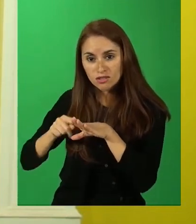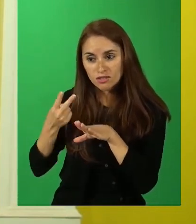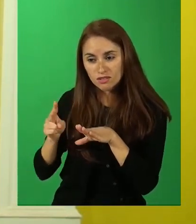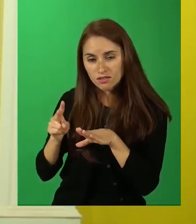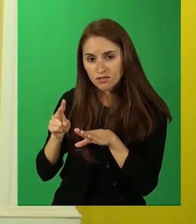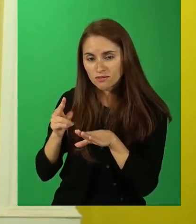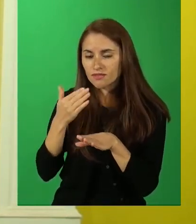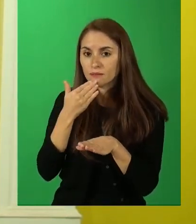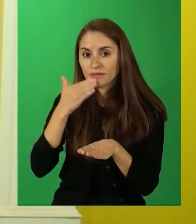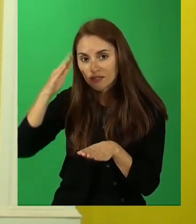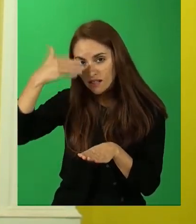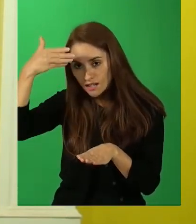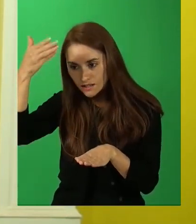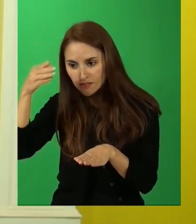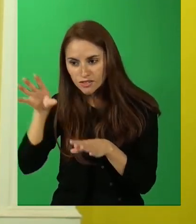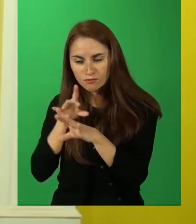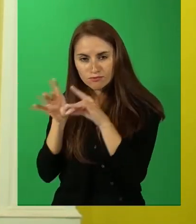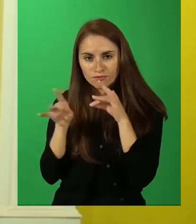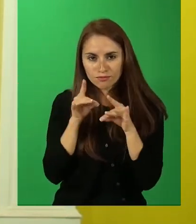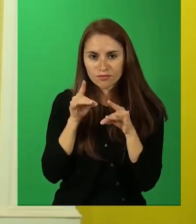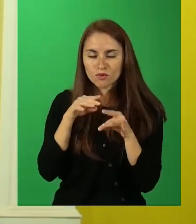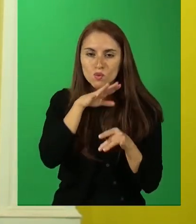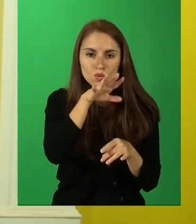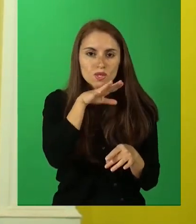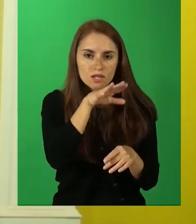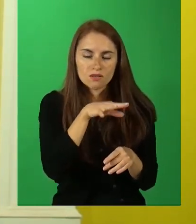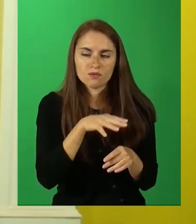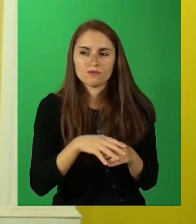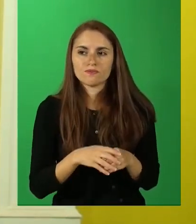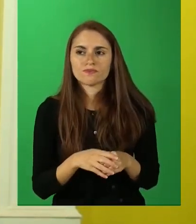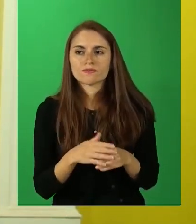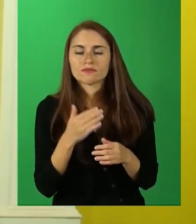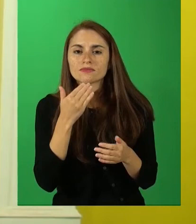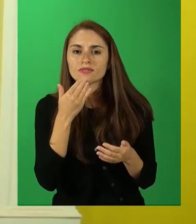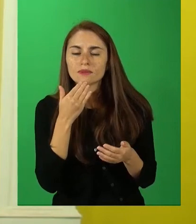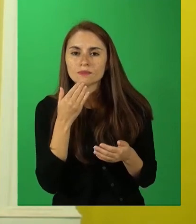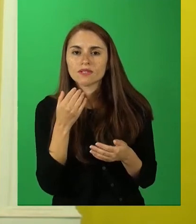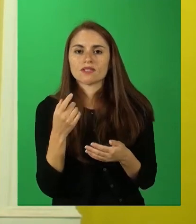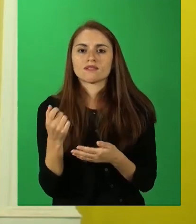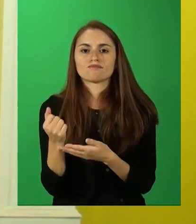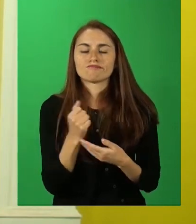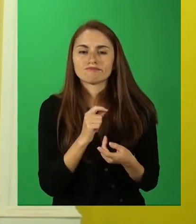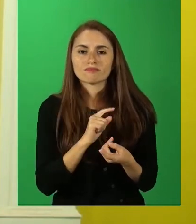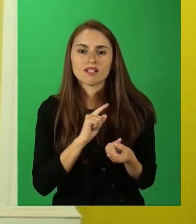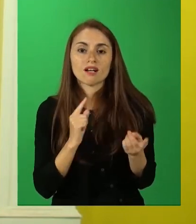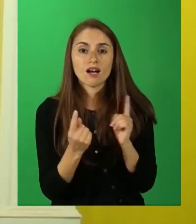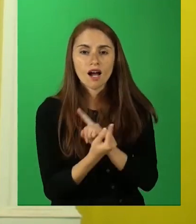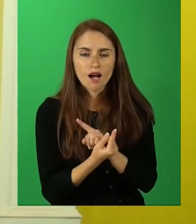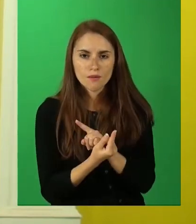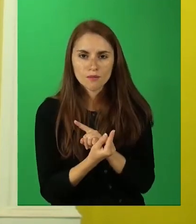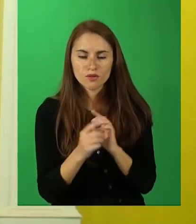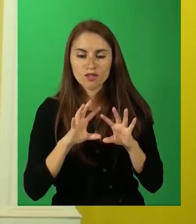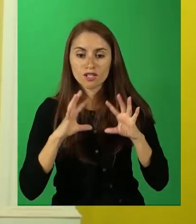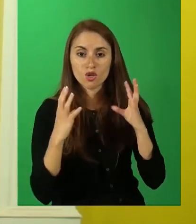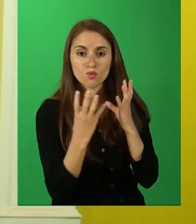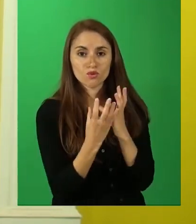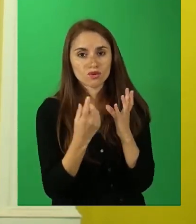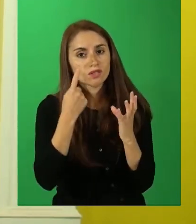árabes, y que genera un cambio importante en el mundo